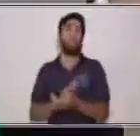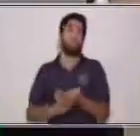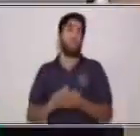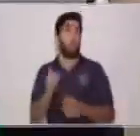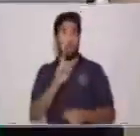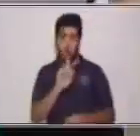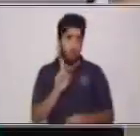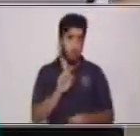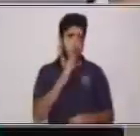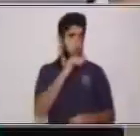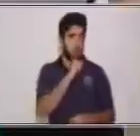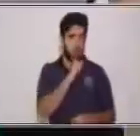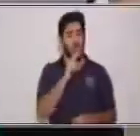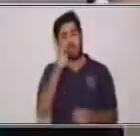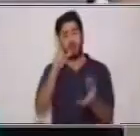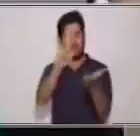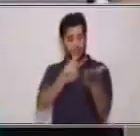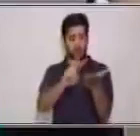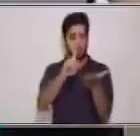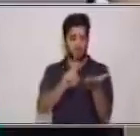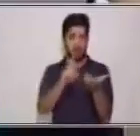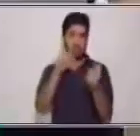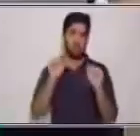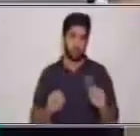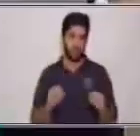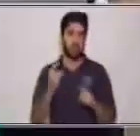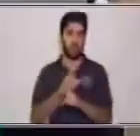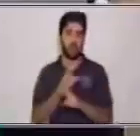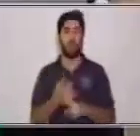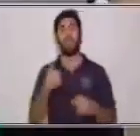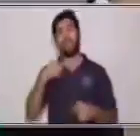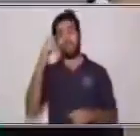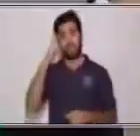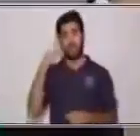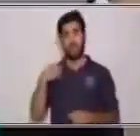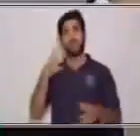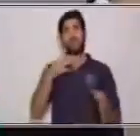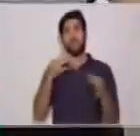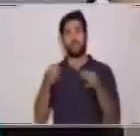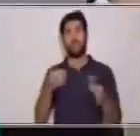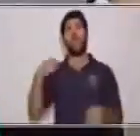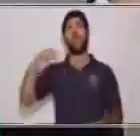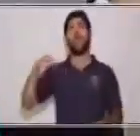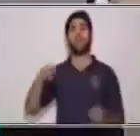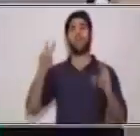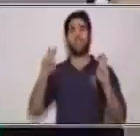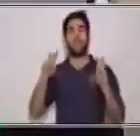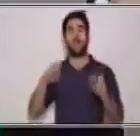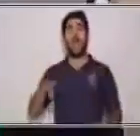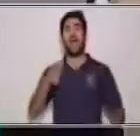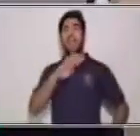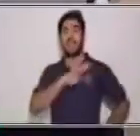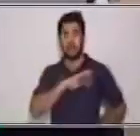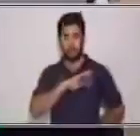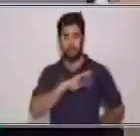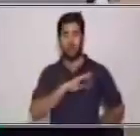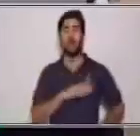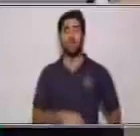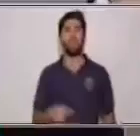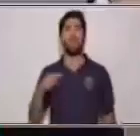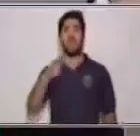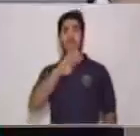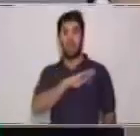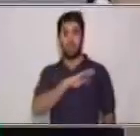antibacterial. Muy bien, vamos a empezar con el tema. Te comenté que vamos a trabajar el himno. Con el himno vamos a ser un poco